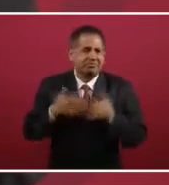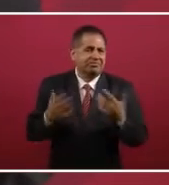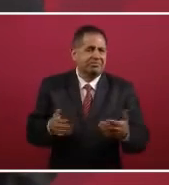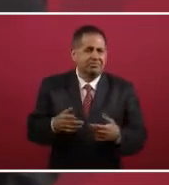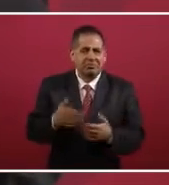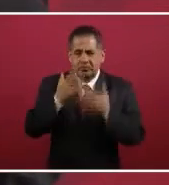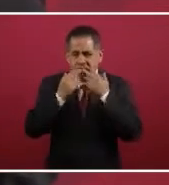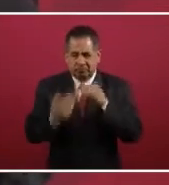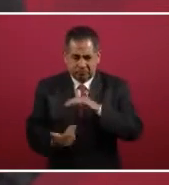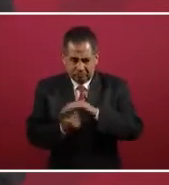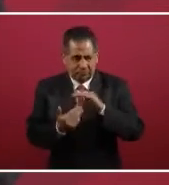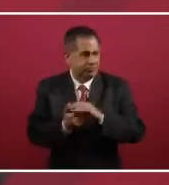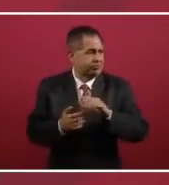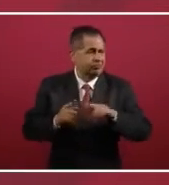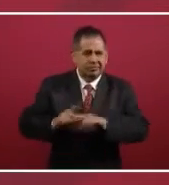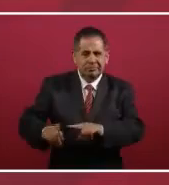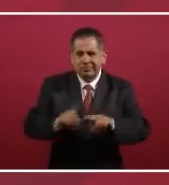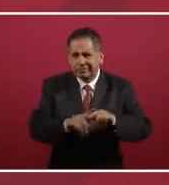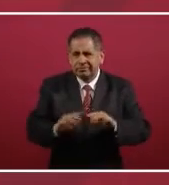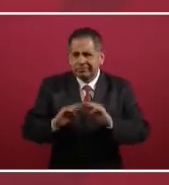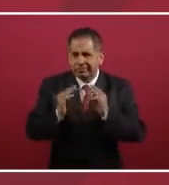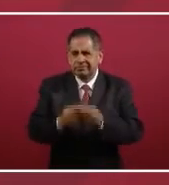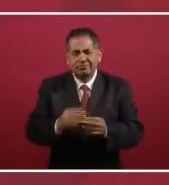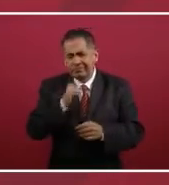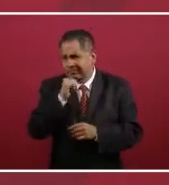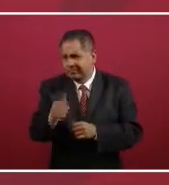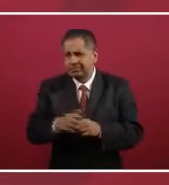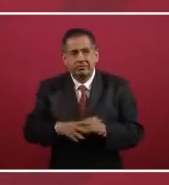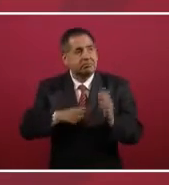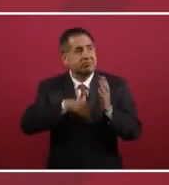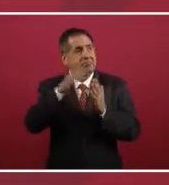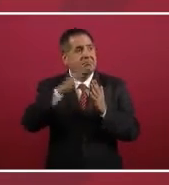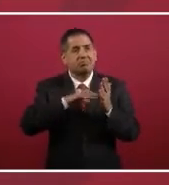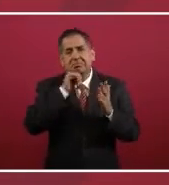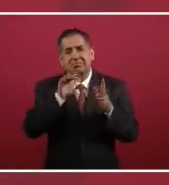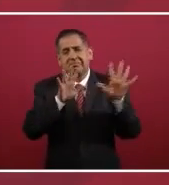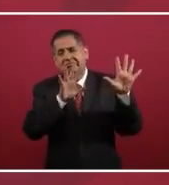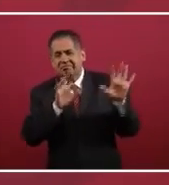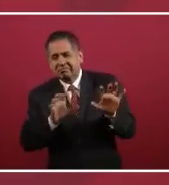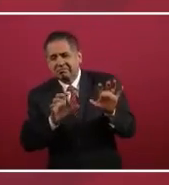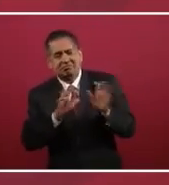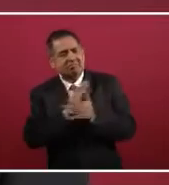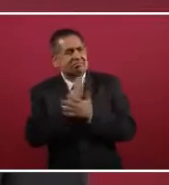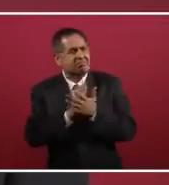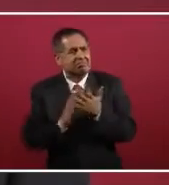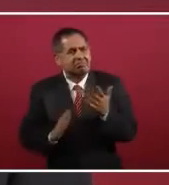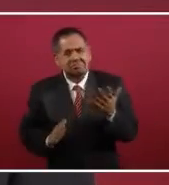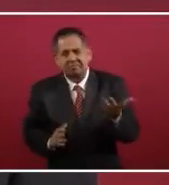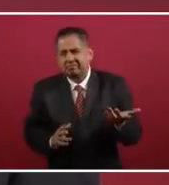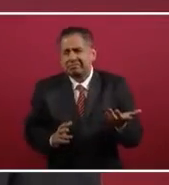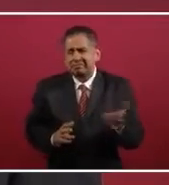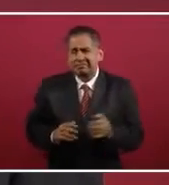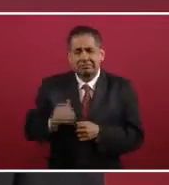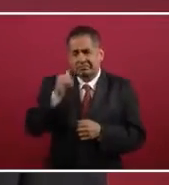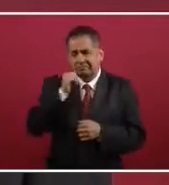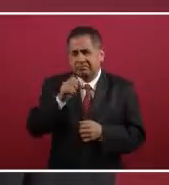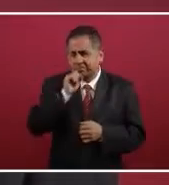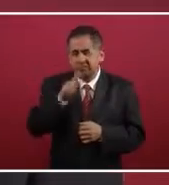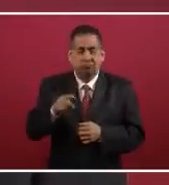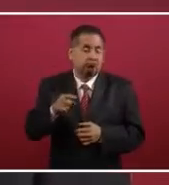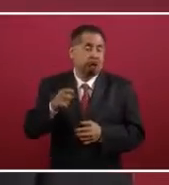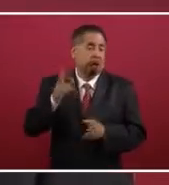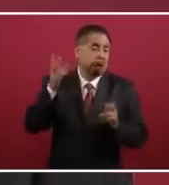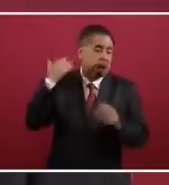sin mobiliario, sin pintura, y siempre se manejaba el